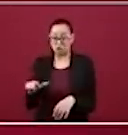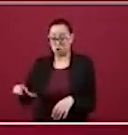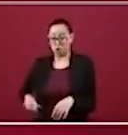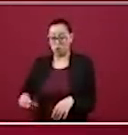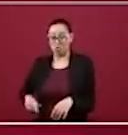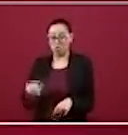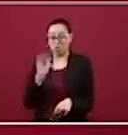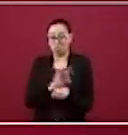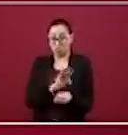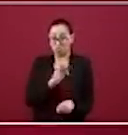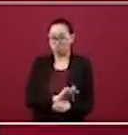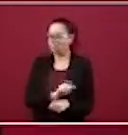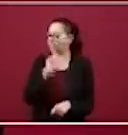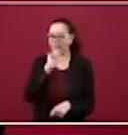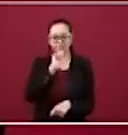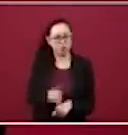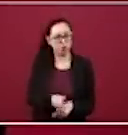protegidos por el gobierno,